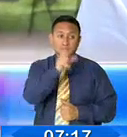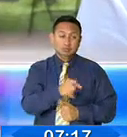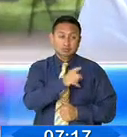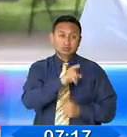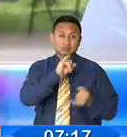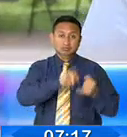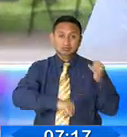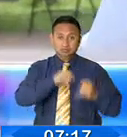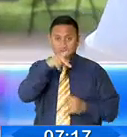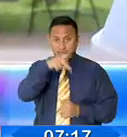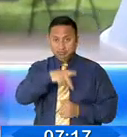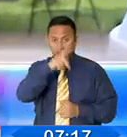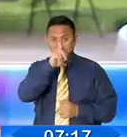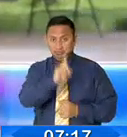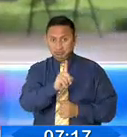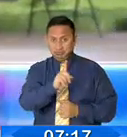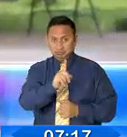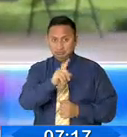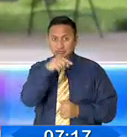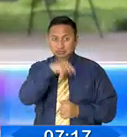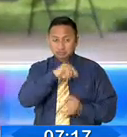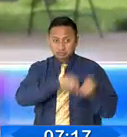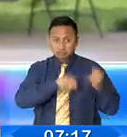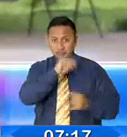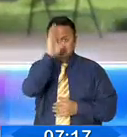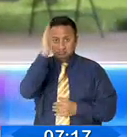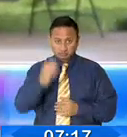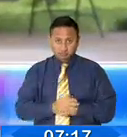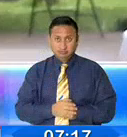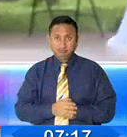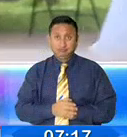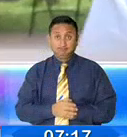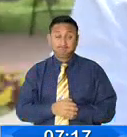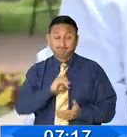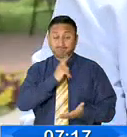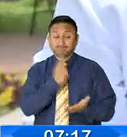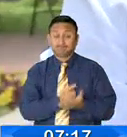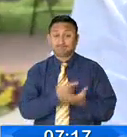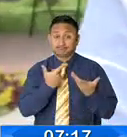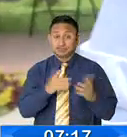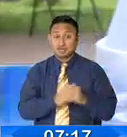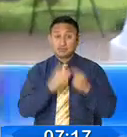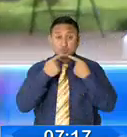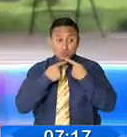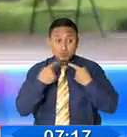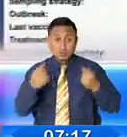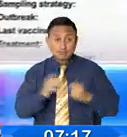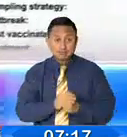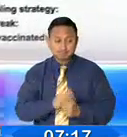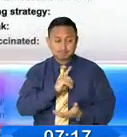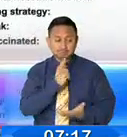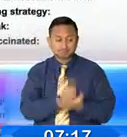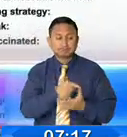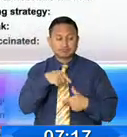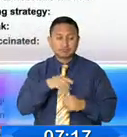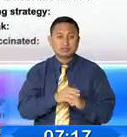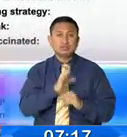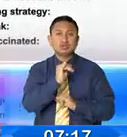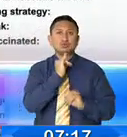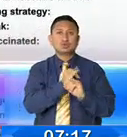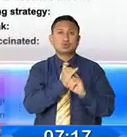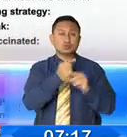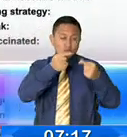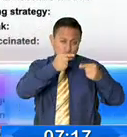que es el código científico. Así es. Tras el anuncio, la información fue corroborada por el Instituto de Microbiología